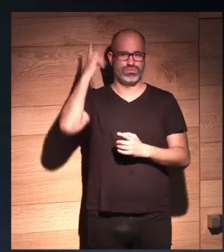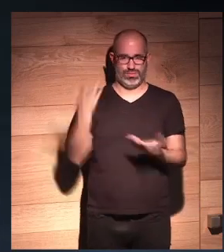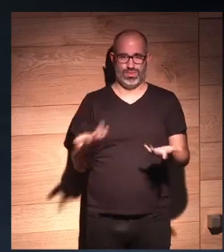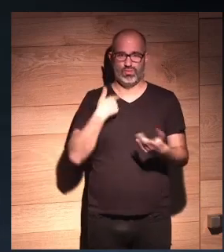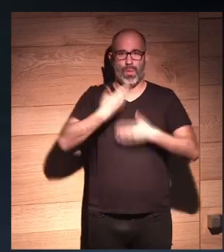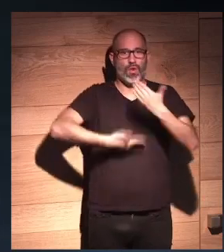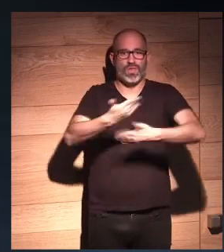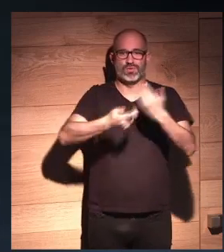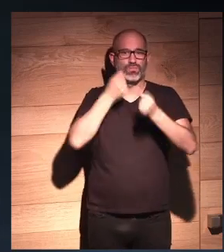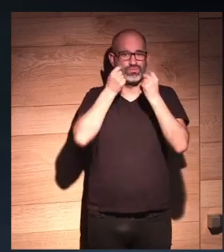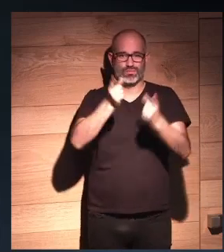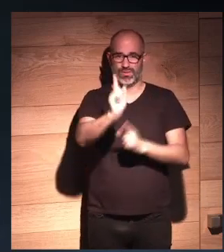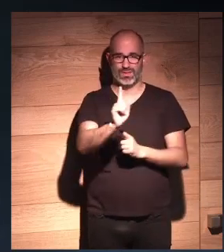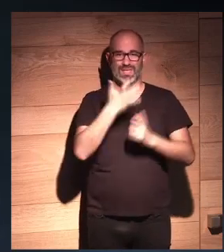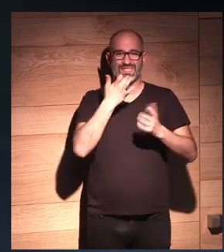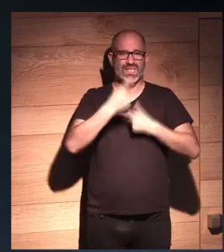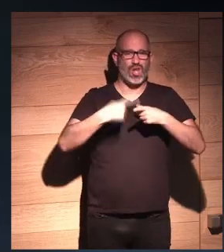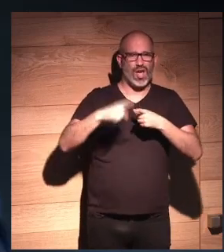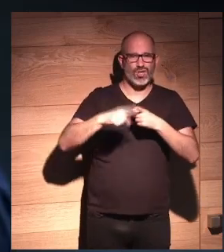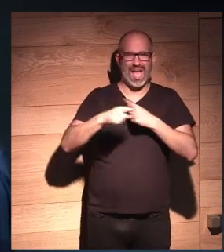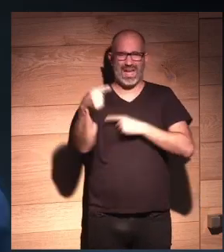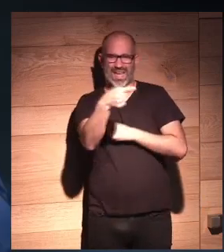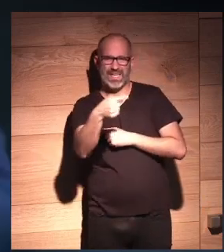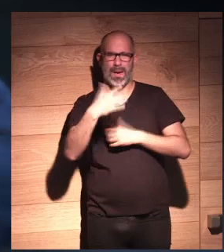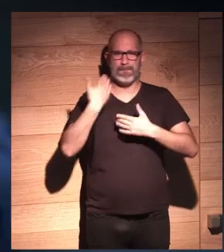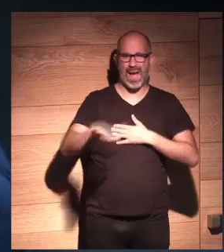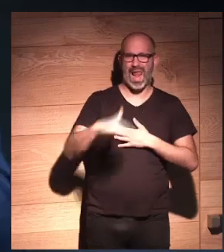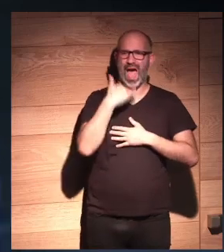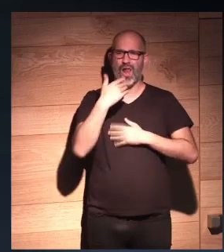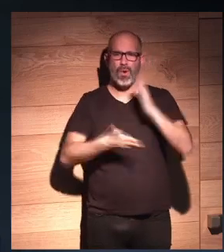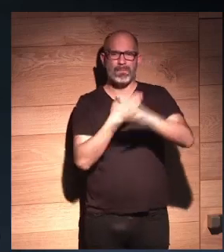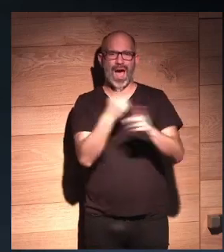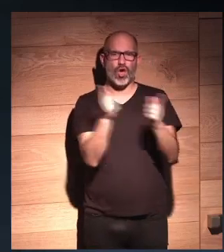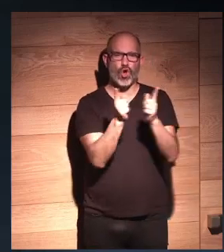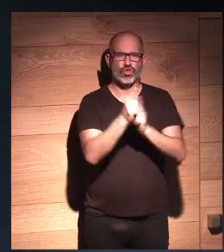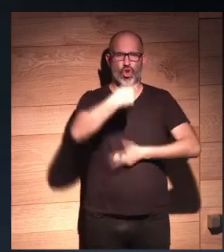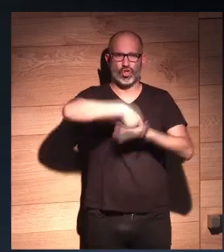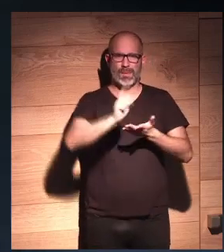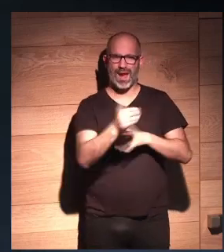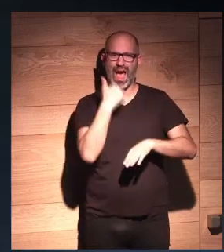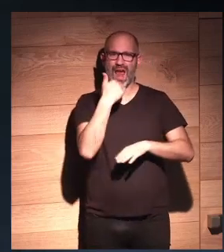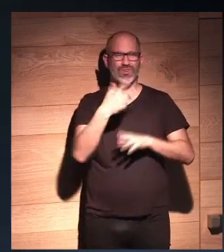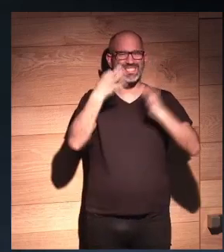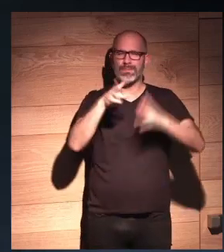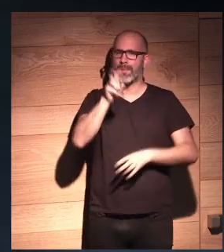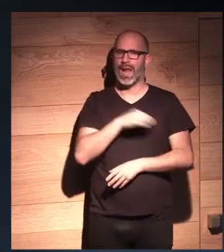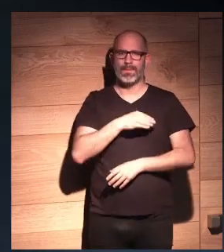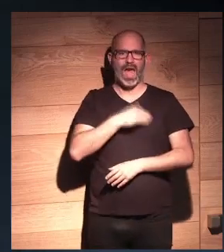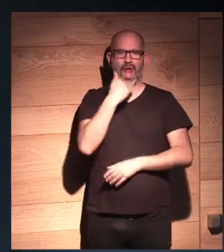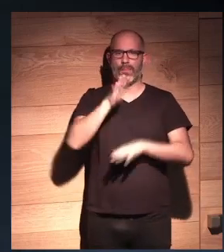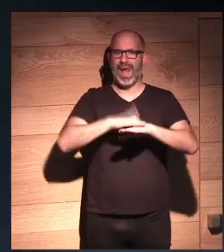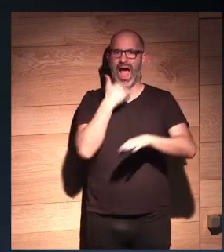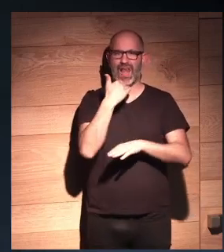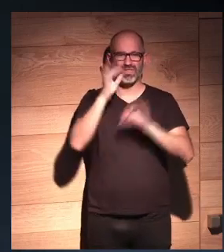Entonces, todas las cosas que hagáis, aunque sean malas, negativas, vas a un corto, no te pagan o haces cualquier cosa, pero siempre te va a valer para algo. De hecho, creo que las